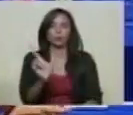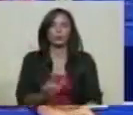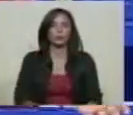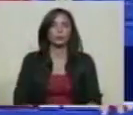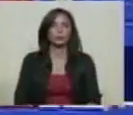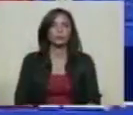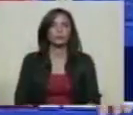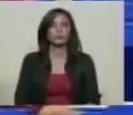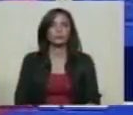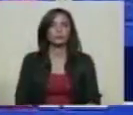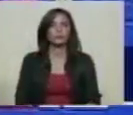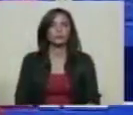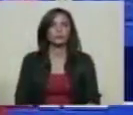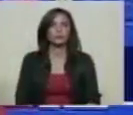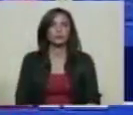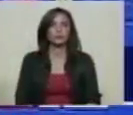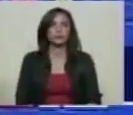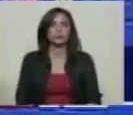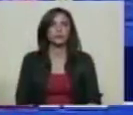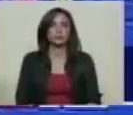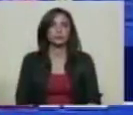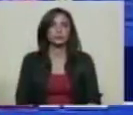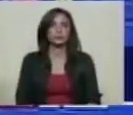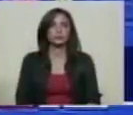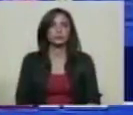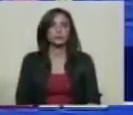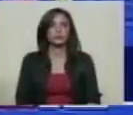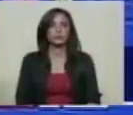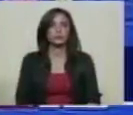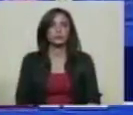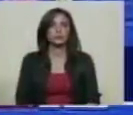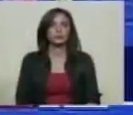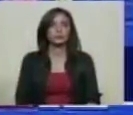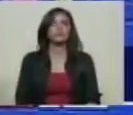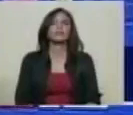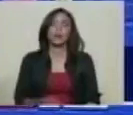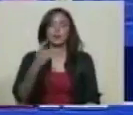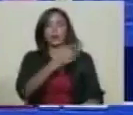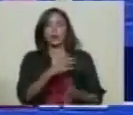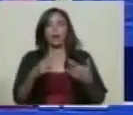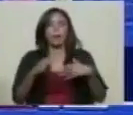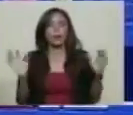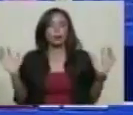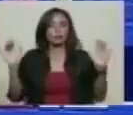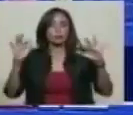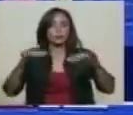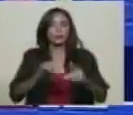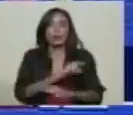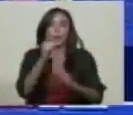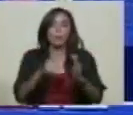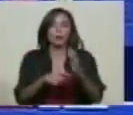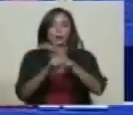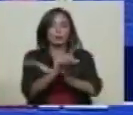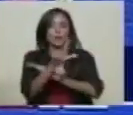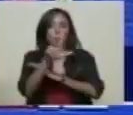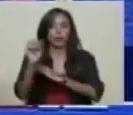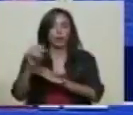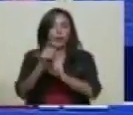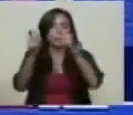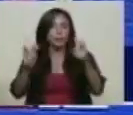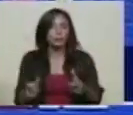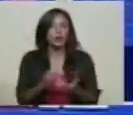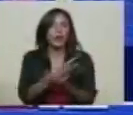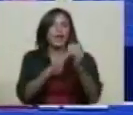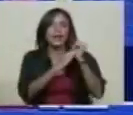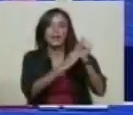Quiere decir que el Comando Central va a agrupar a unos 130 líderes de las